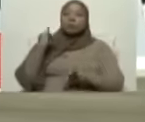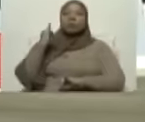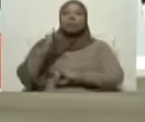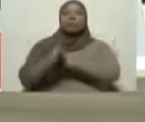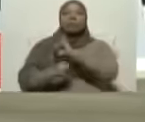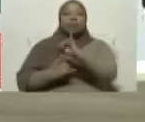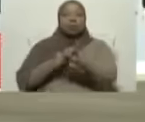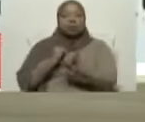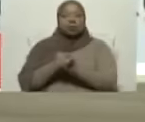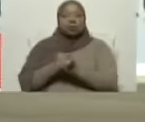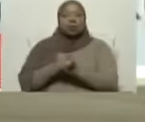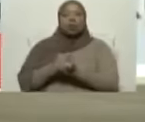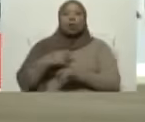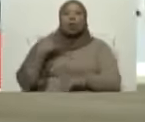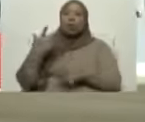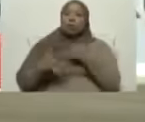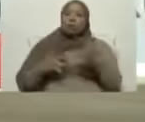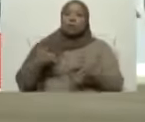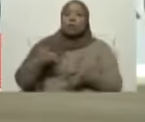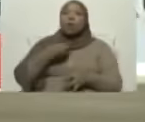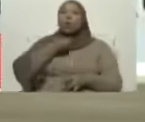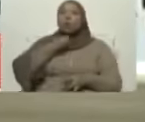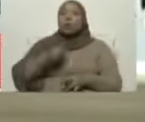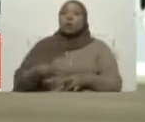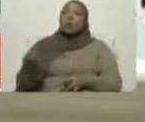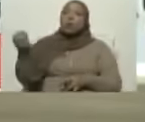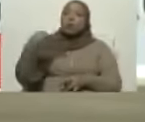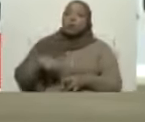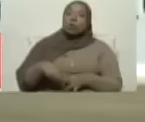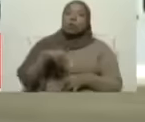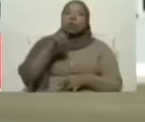internacionales, generando la pérdida de más de